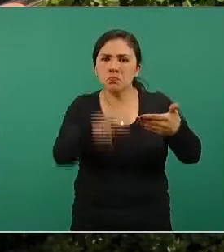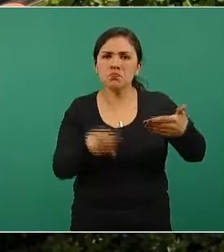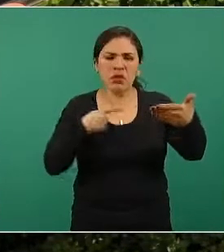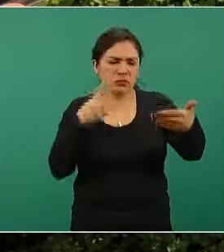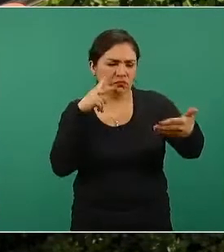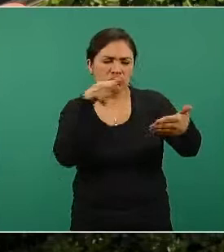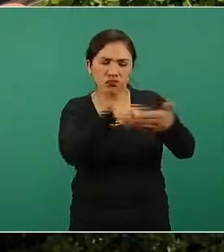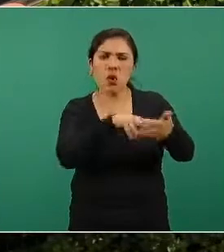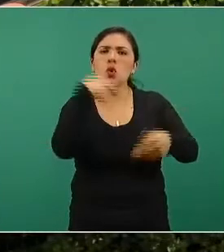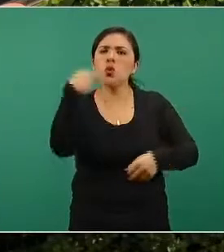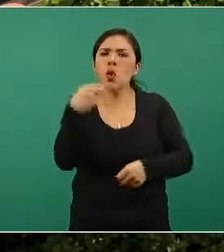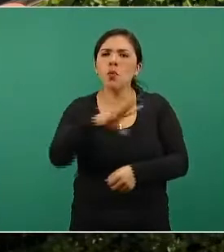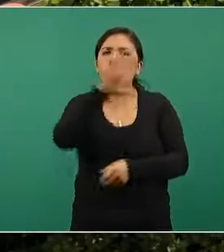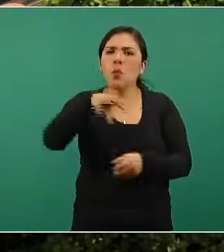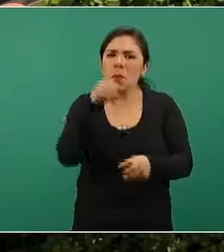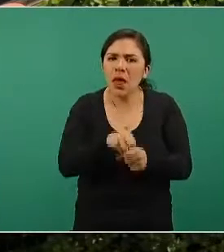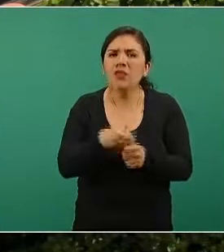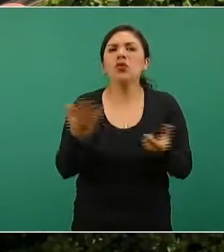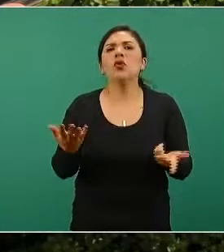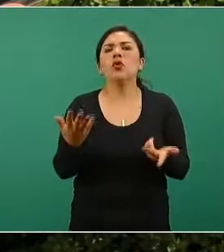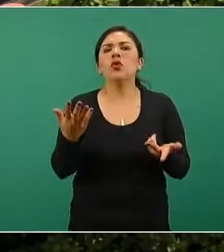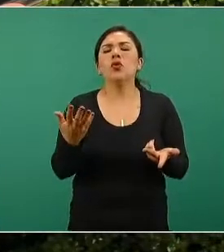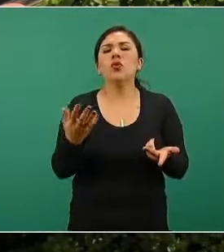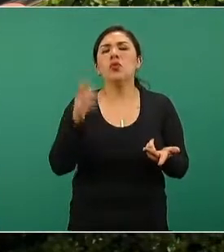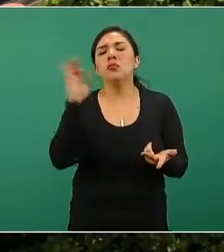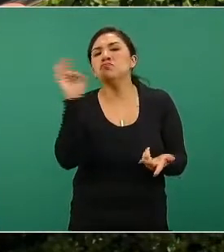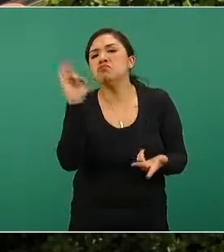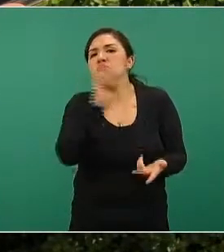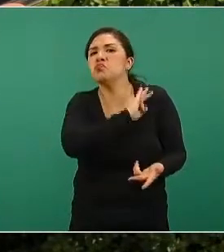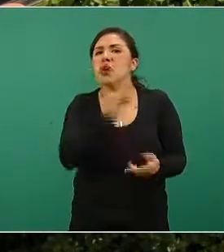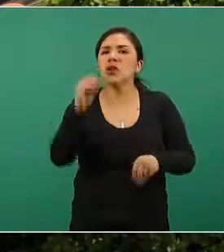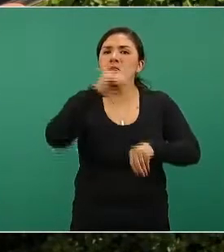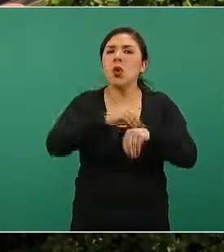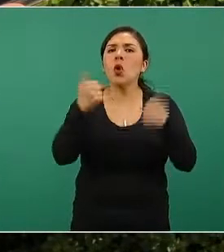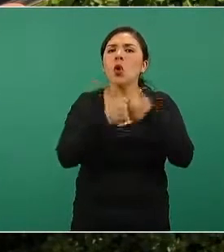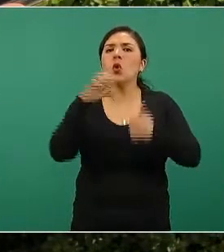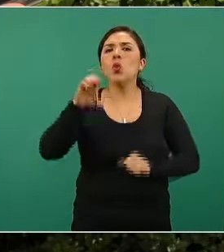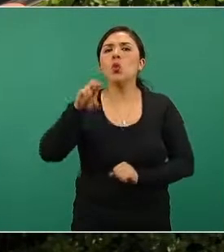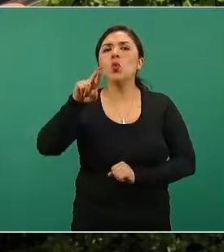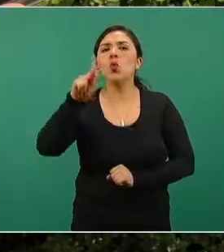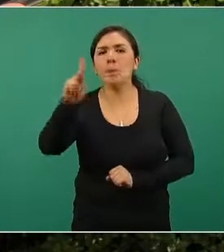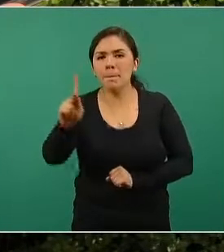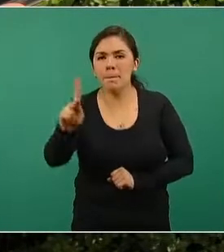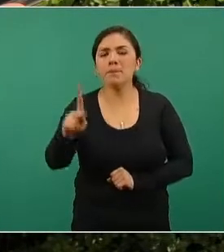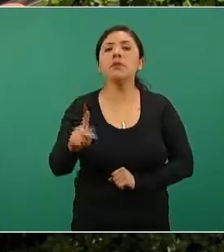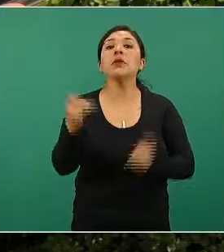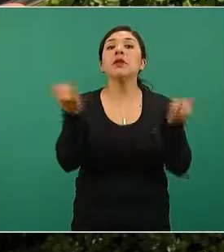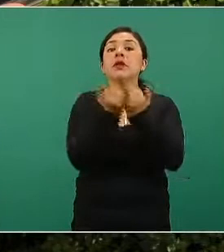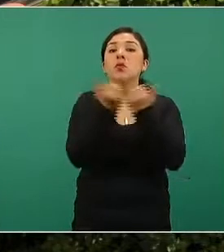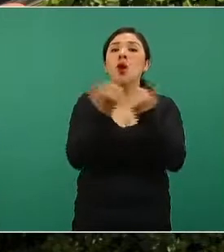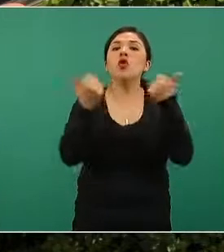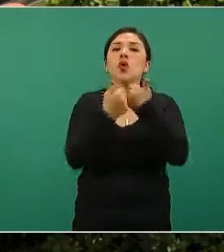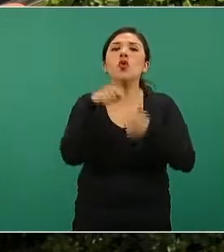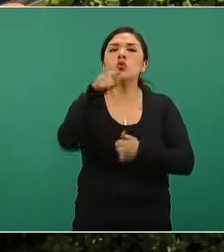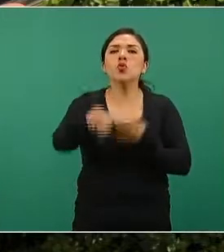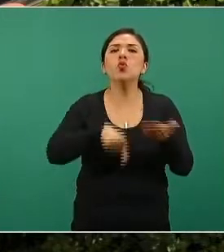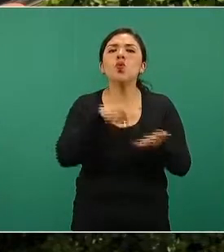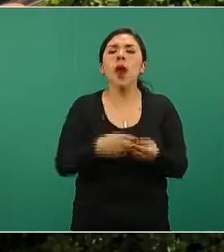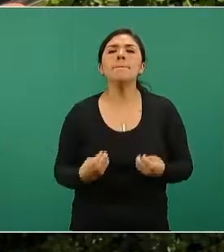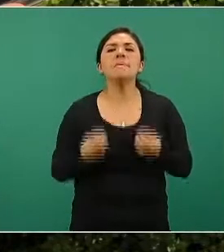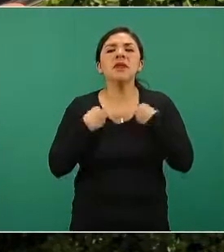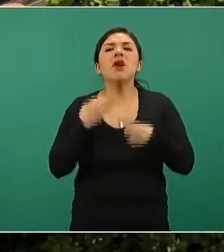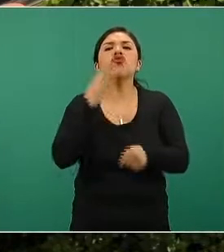nombres completos, que tenga, de ser posible o preferentemente, su CURP y obviamente también el domicilio en el